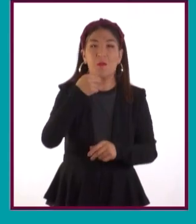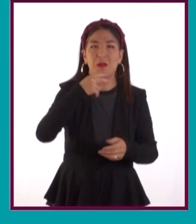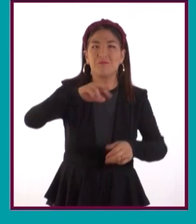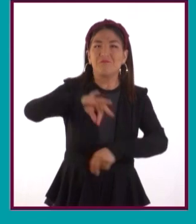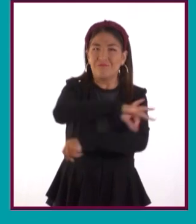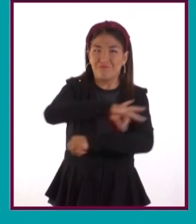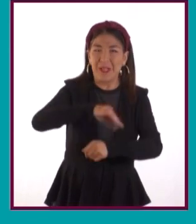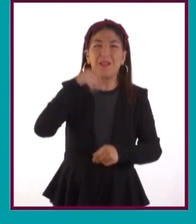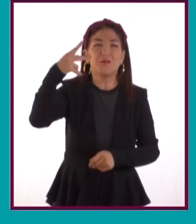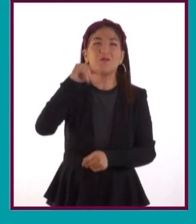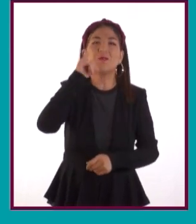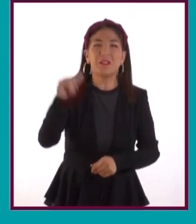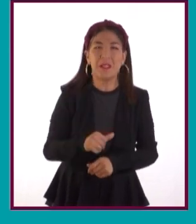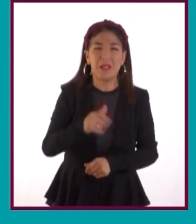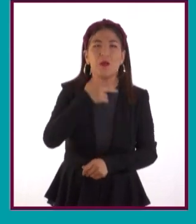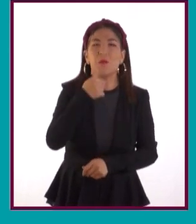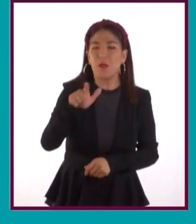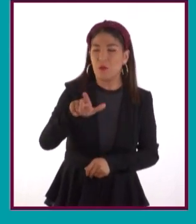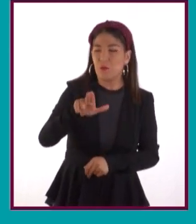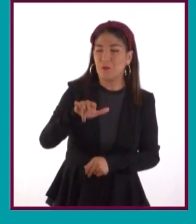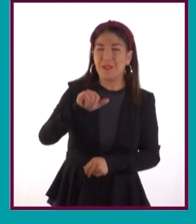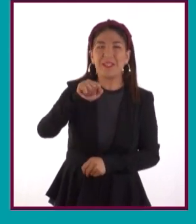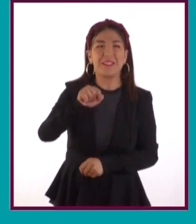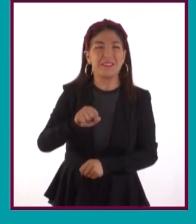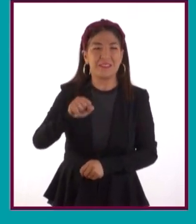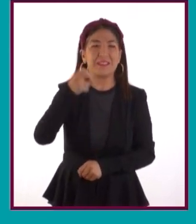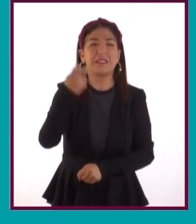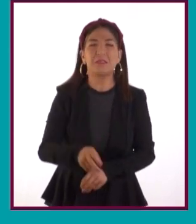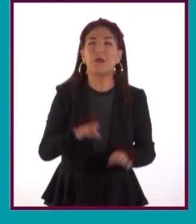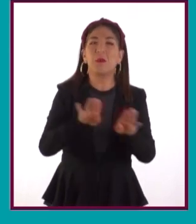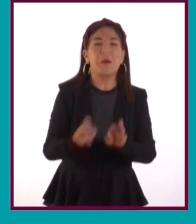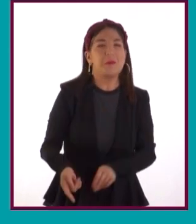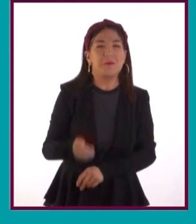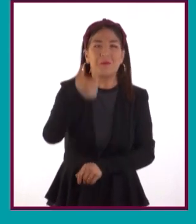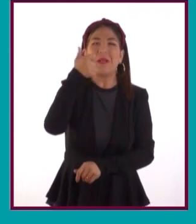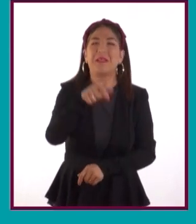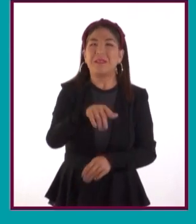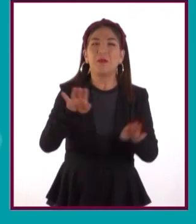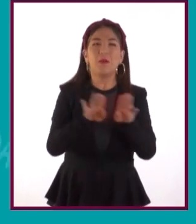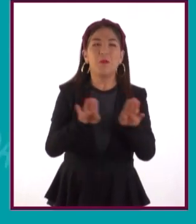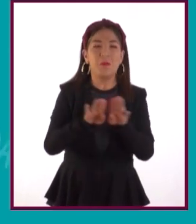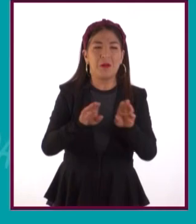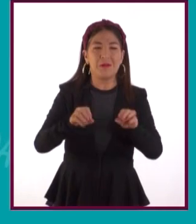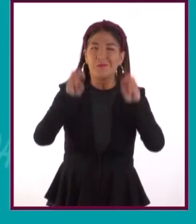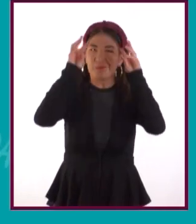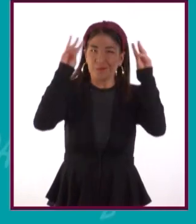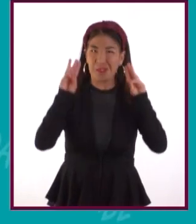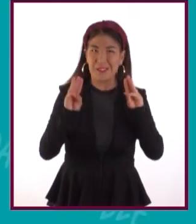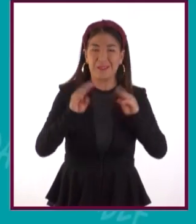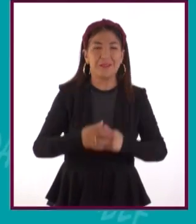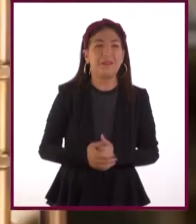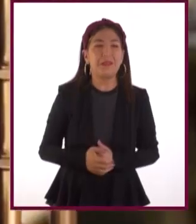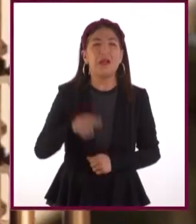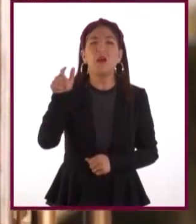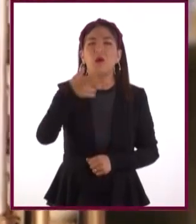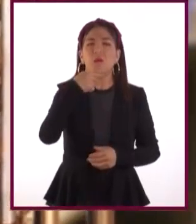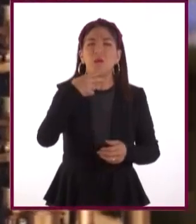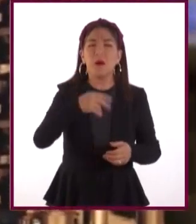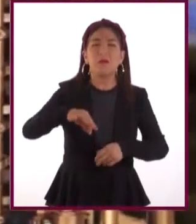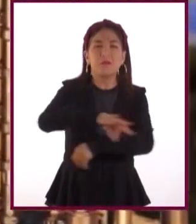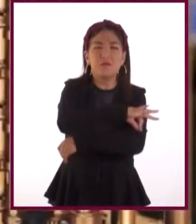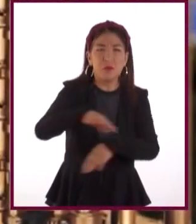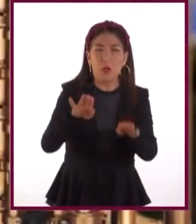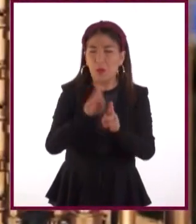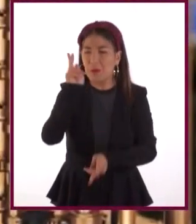un ingeniero italiano llamado Luigi Menabrea, quien luego se convertiría en el primer ministro de dicho país.